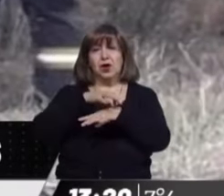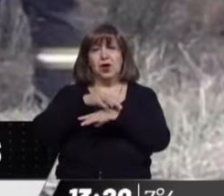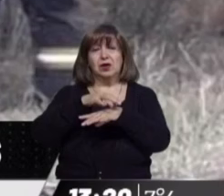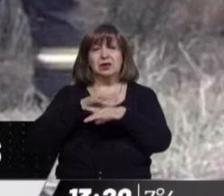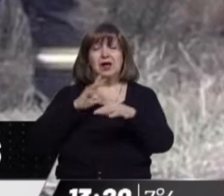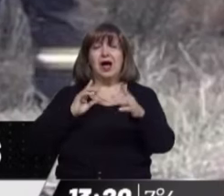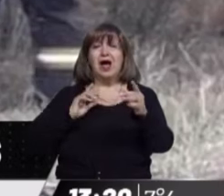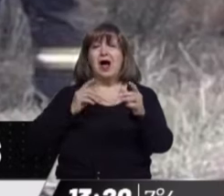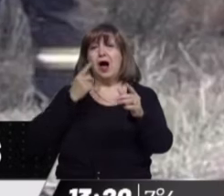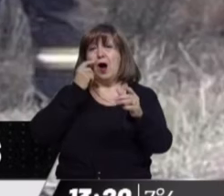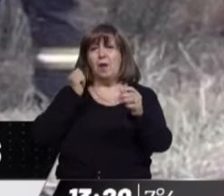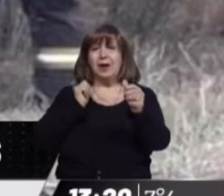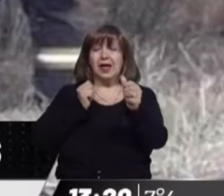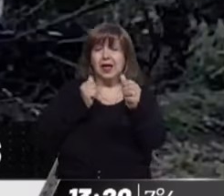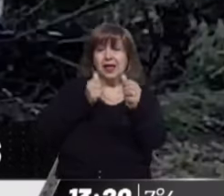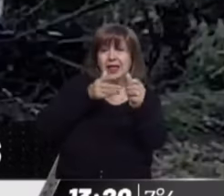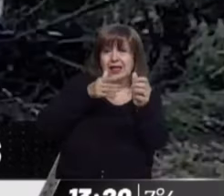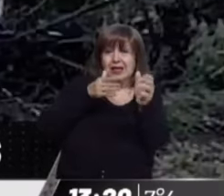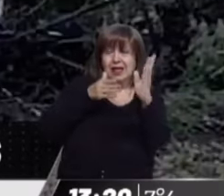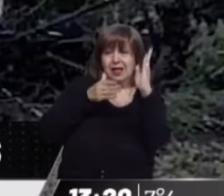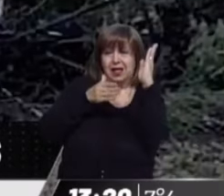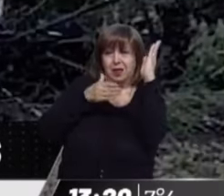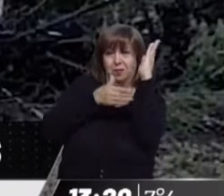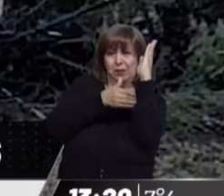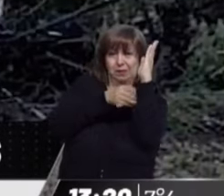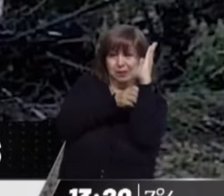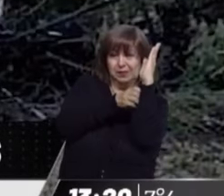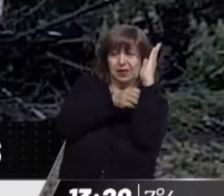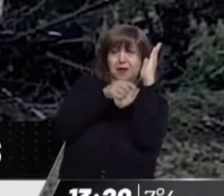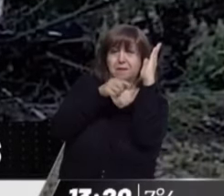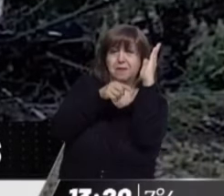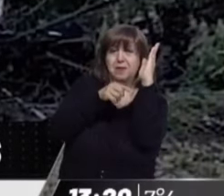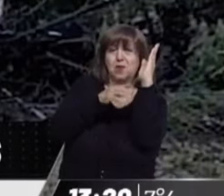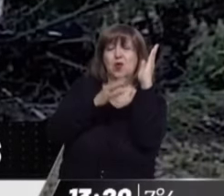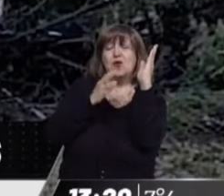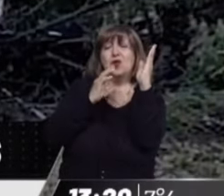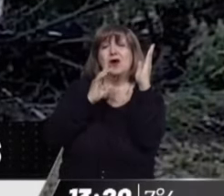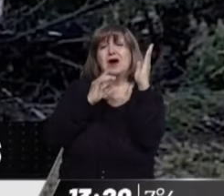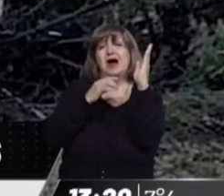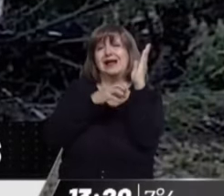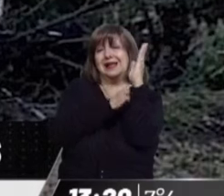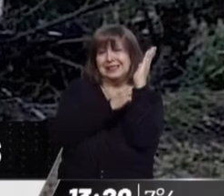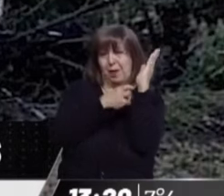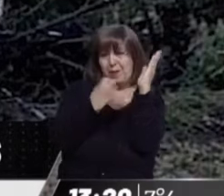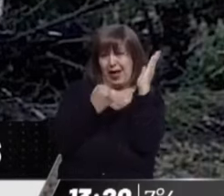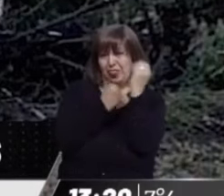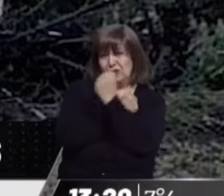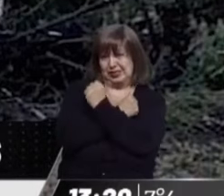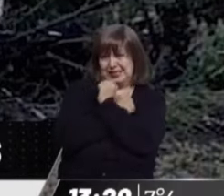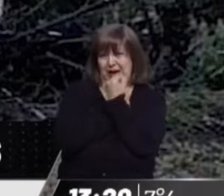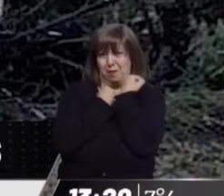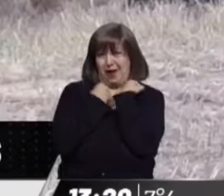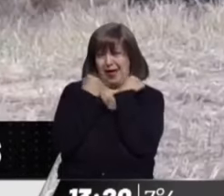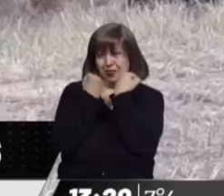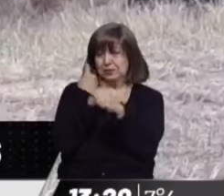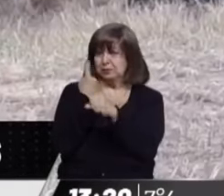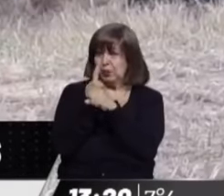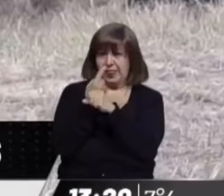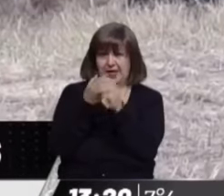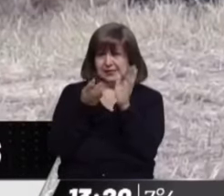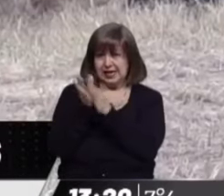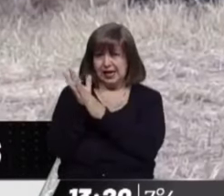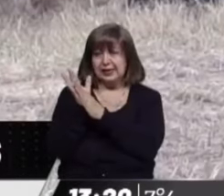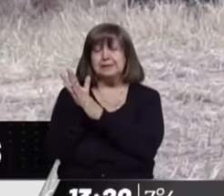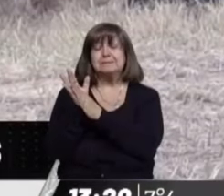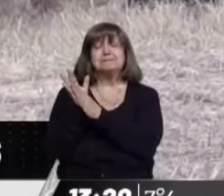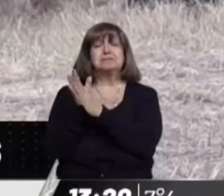Atrapado en el vehículo por t puede ha sido una falla mecánica se puede haber quedado dormido y se está investigando porque la verdad es que inclusive